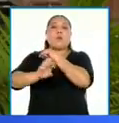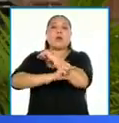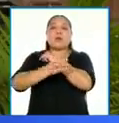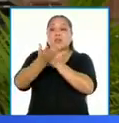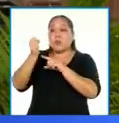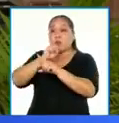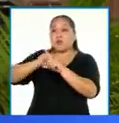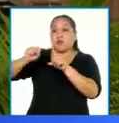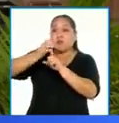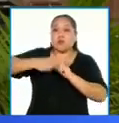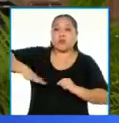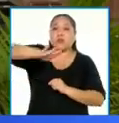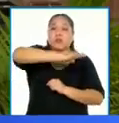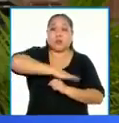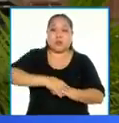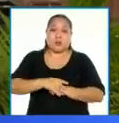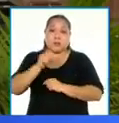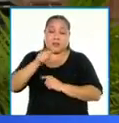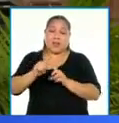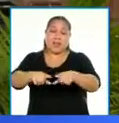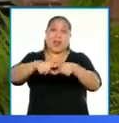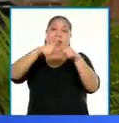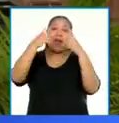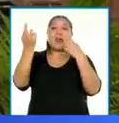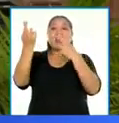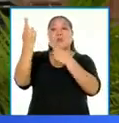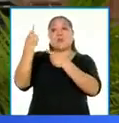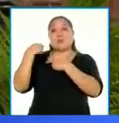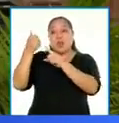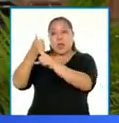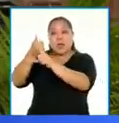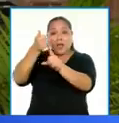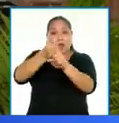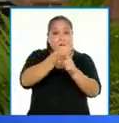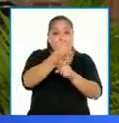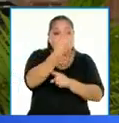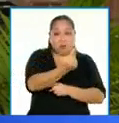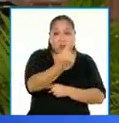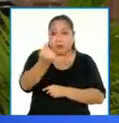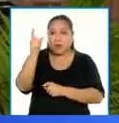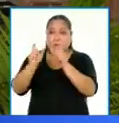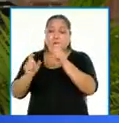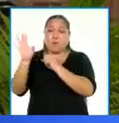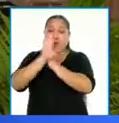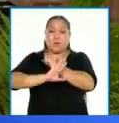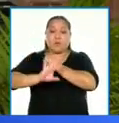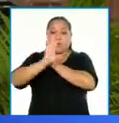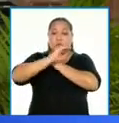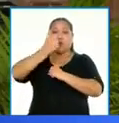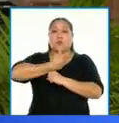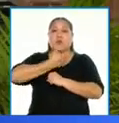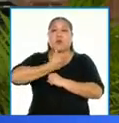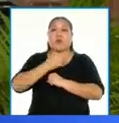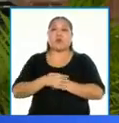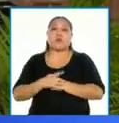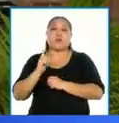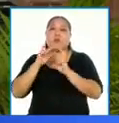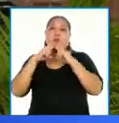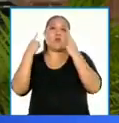sociedad, porque gran parte de la responsabilidad está en todos nosotros, en protegernos, en no